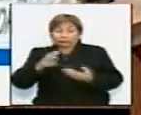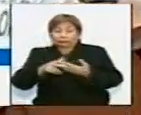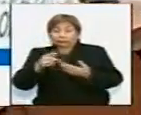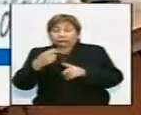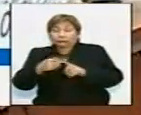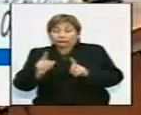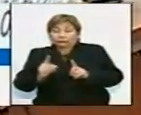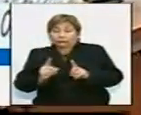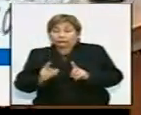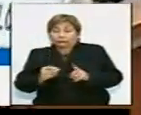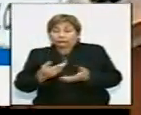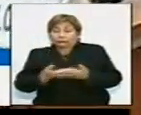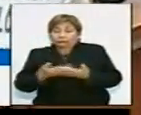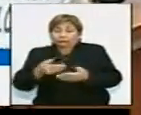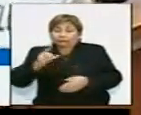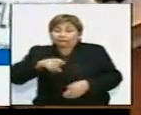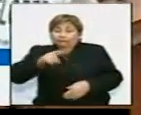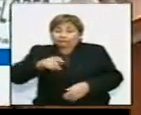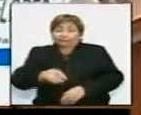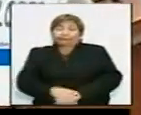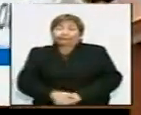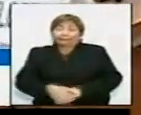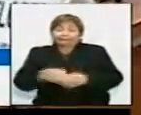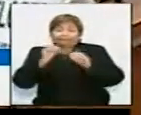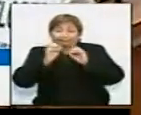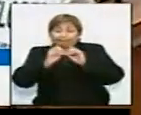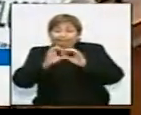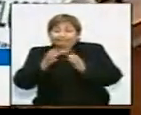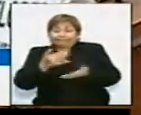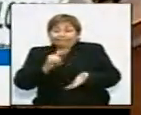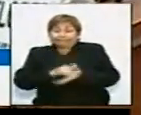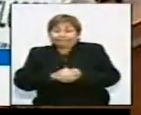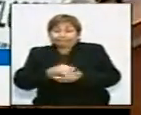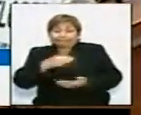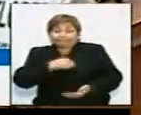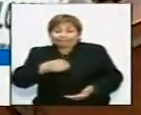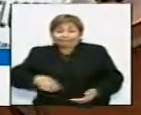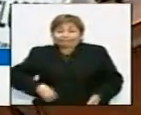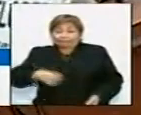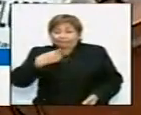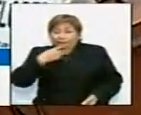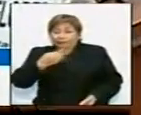sin embargo, creo que es necesario resaltar algo que la ministra ha dicho.